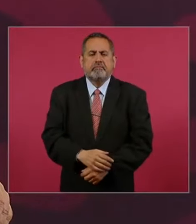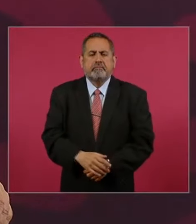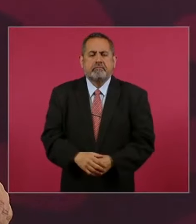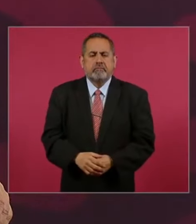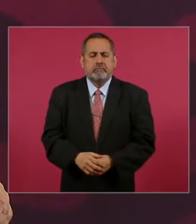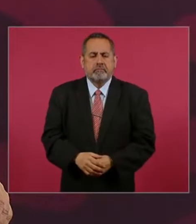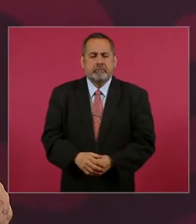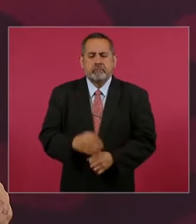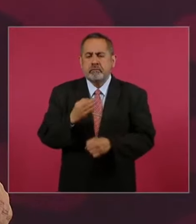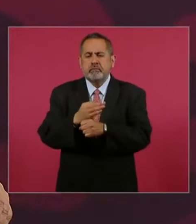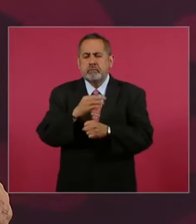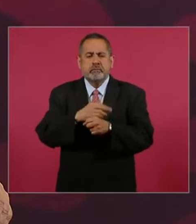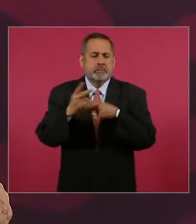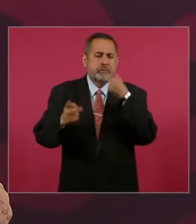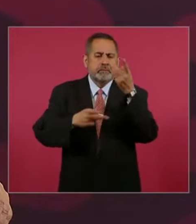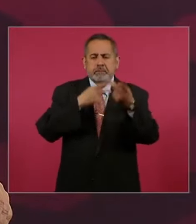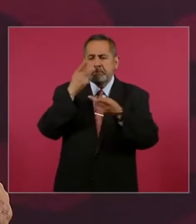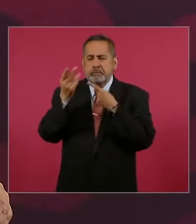hay mucha demagogia.